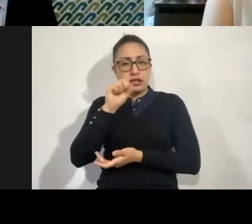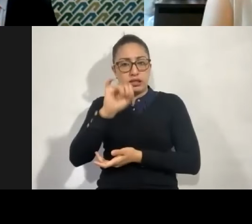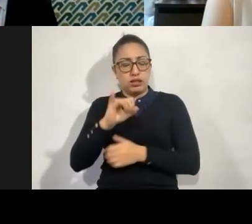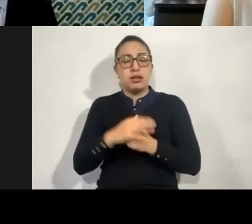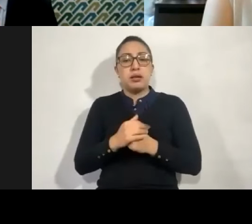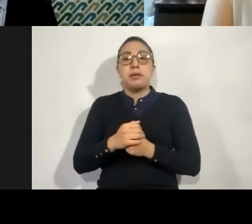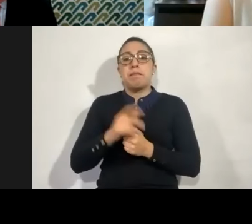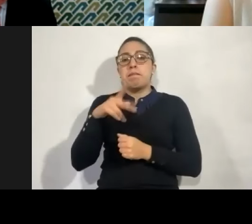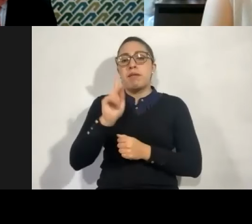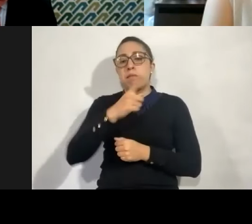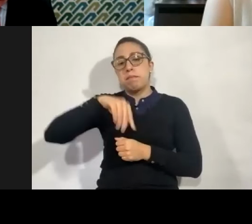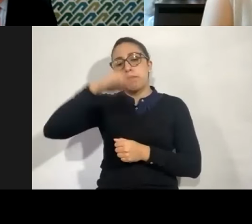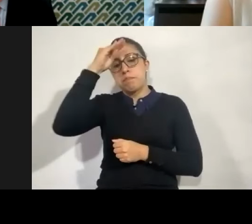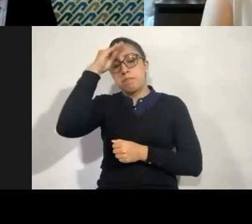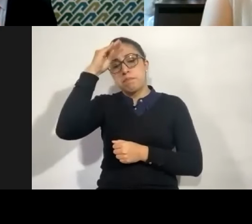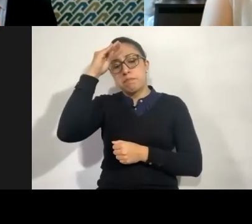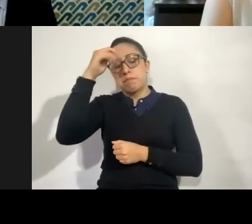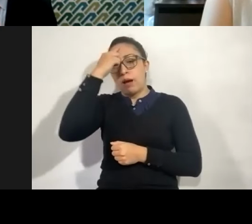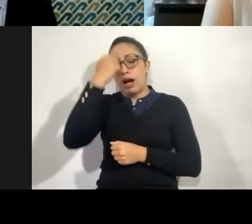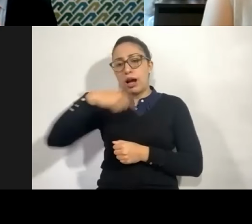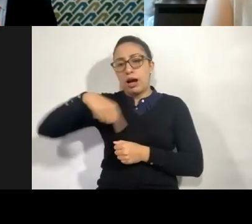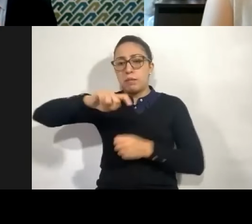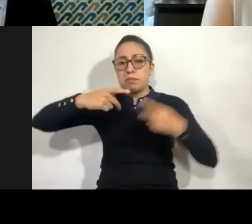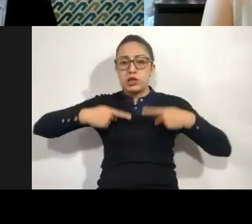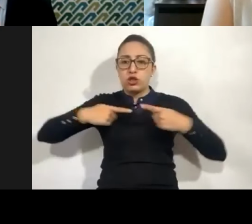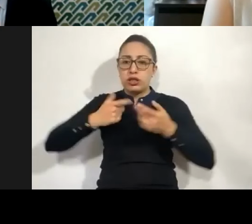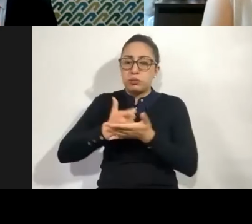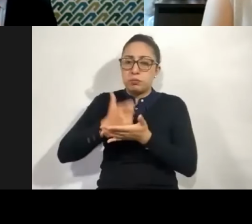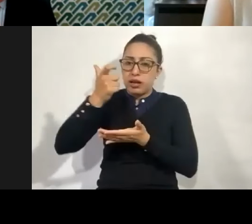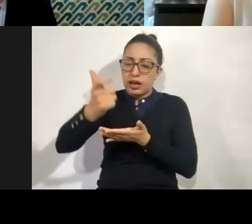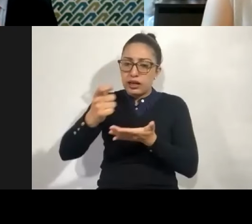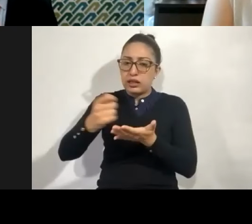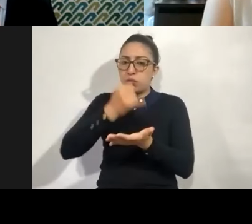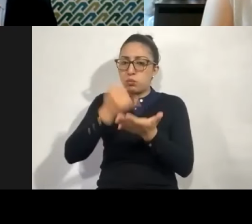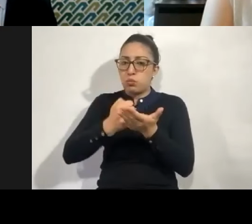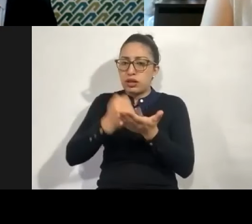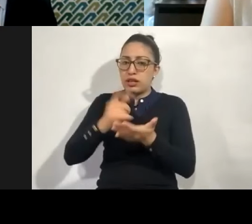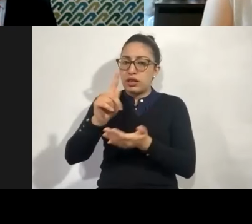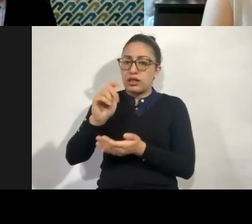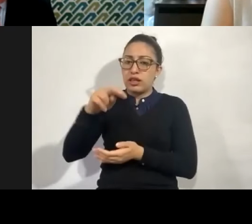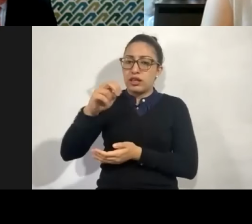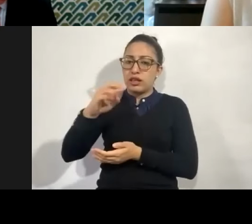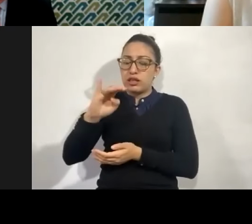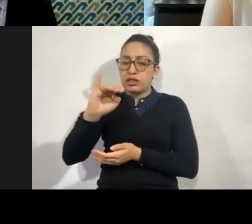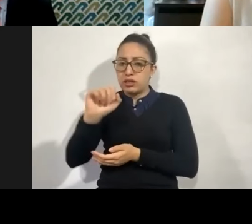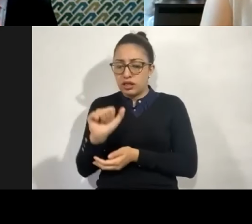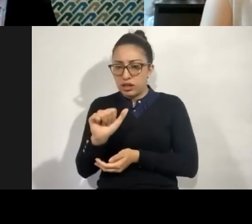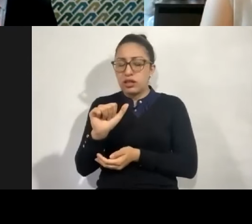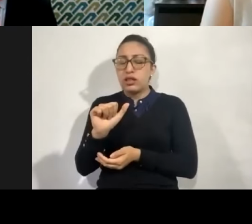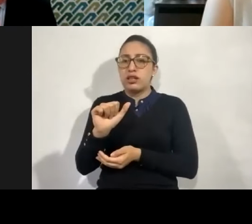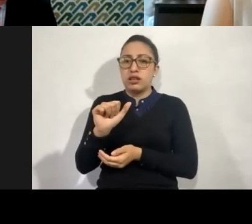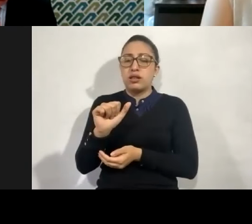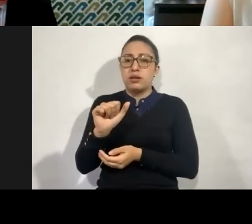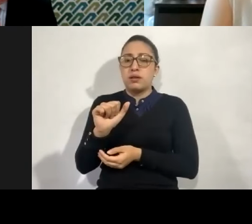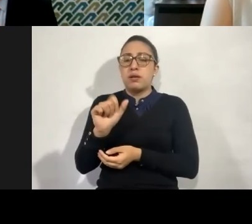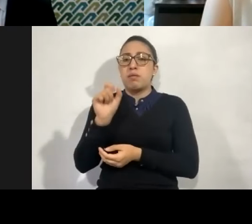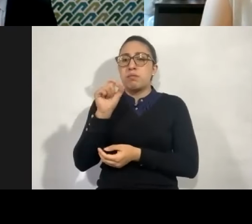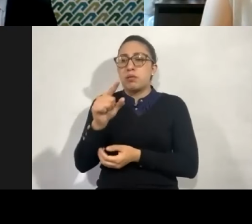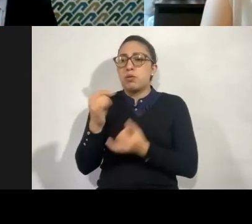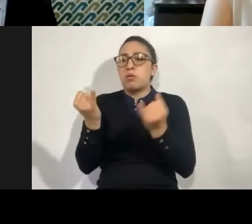facilitar e incentivar el cumplimiento, no solo en el pago de la tenencia, sino de que